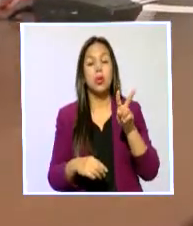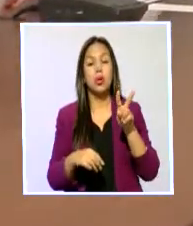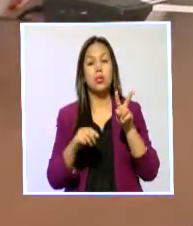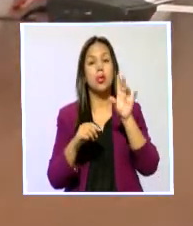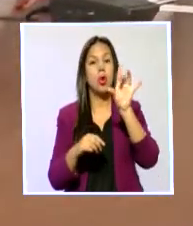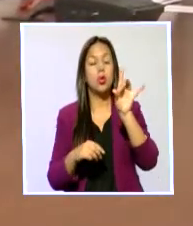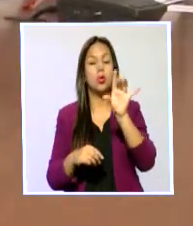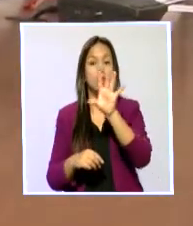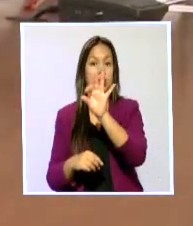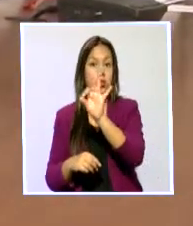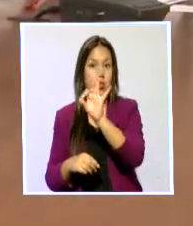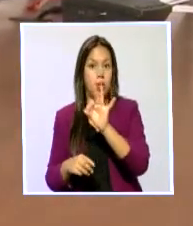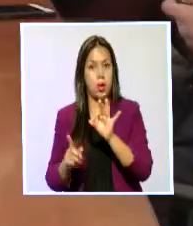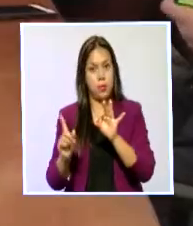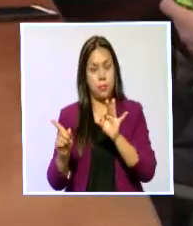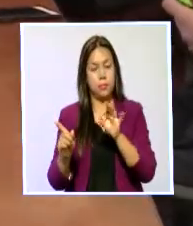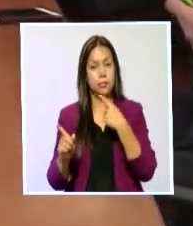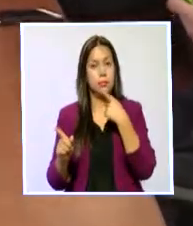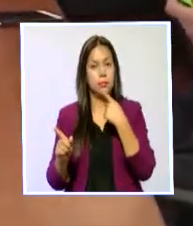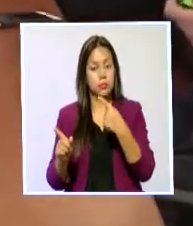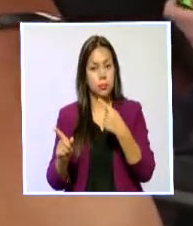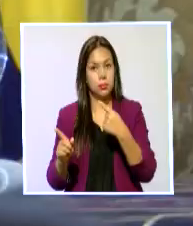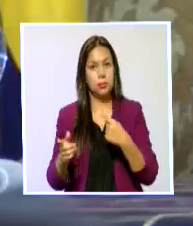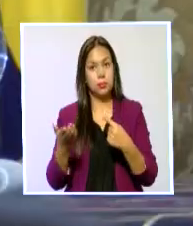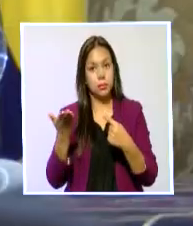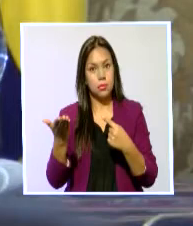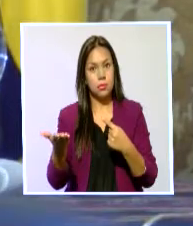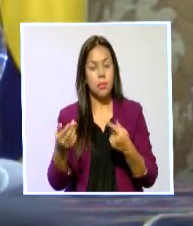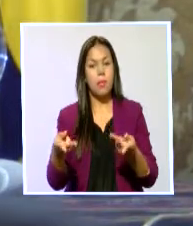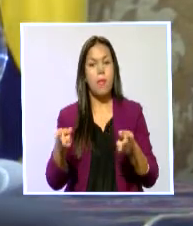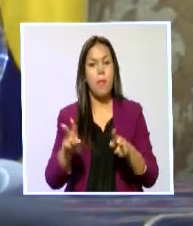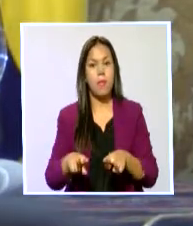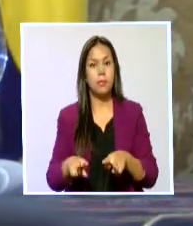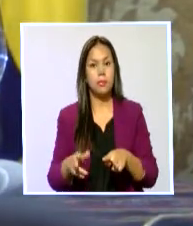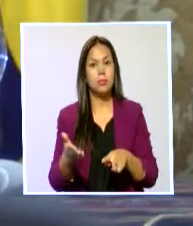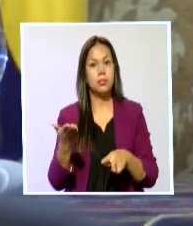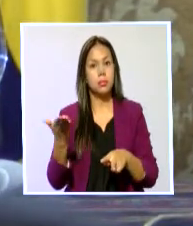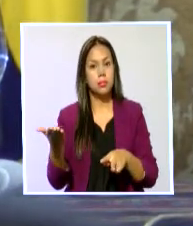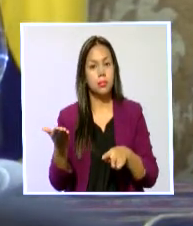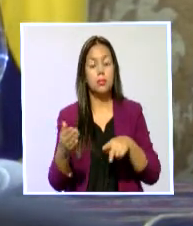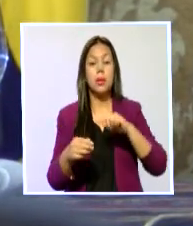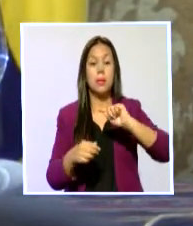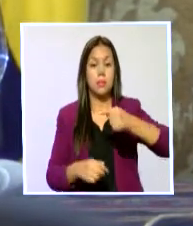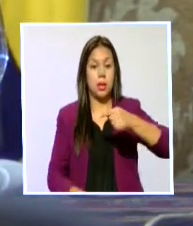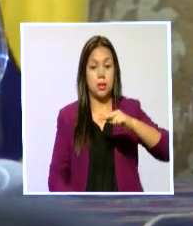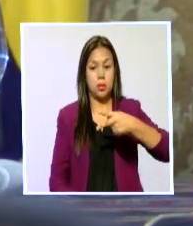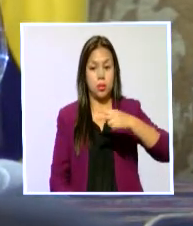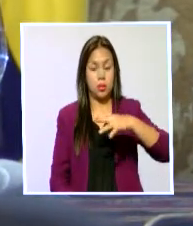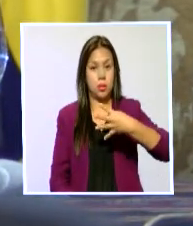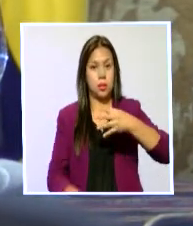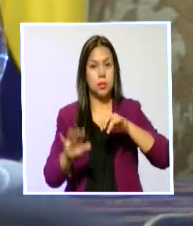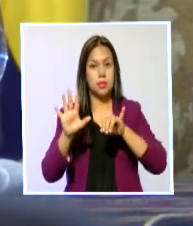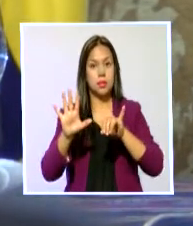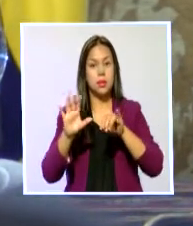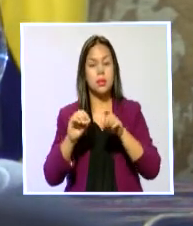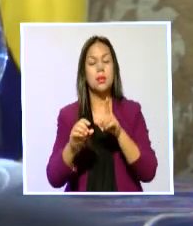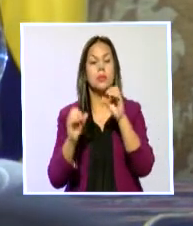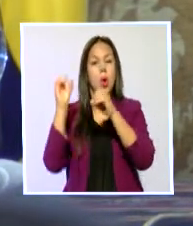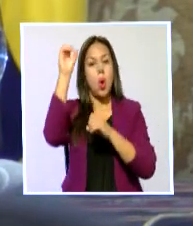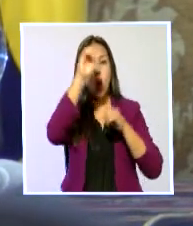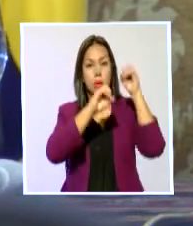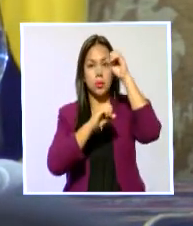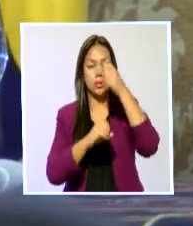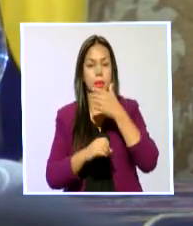originalmente aprobado y el allanamiento a las disposiciones reformatorias primera, segunda, cuarta, sexta, observadas por el Presidente